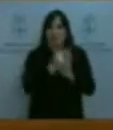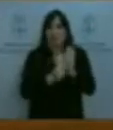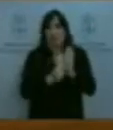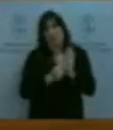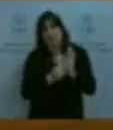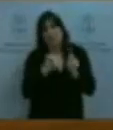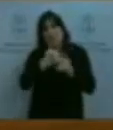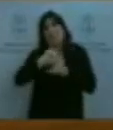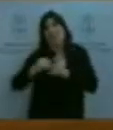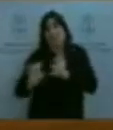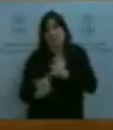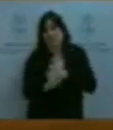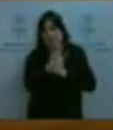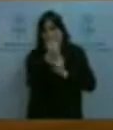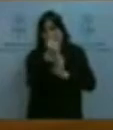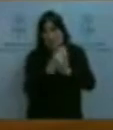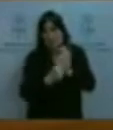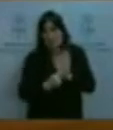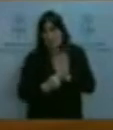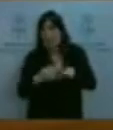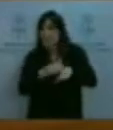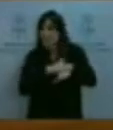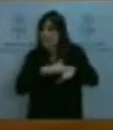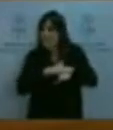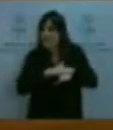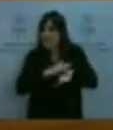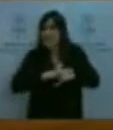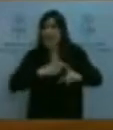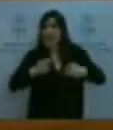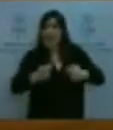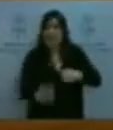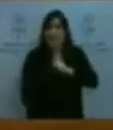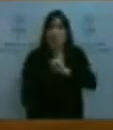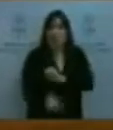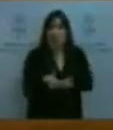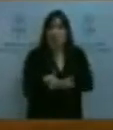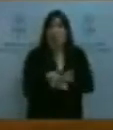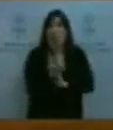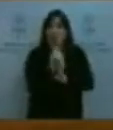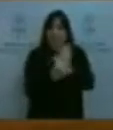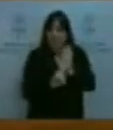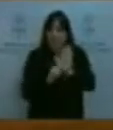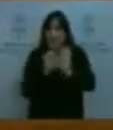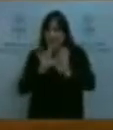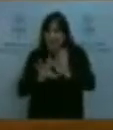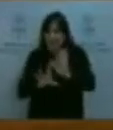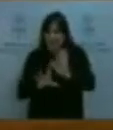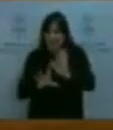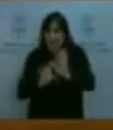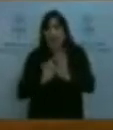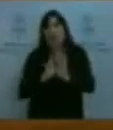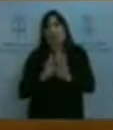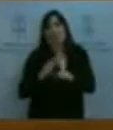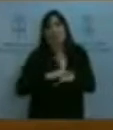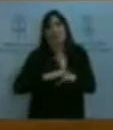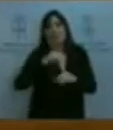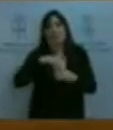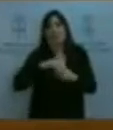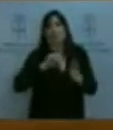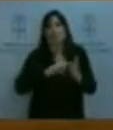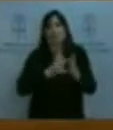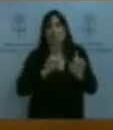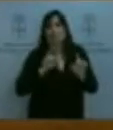sustentar dicha negociación, que abarcaba los 15 ejes fundamentales del sistema educativo. Todo será ampliable y mejorable, pero contaban con el